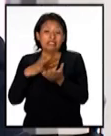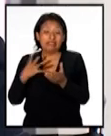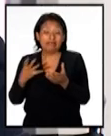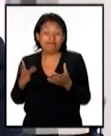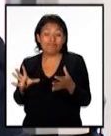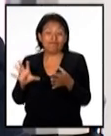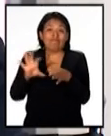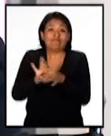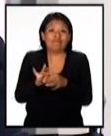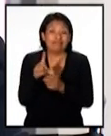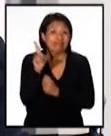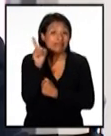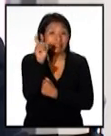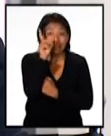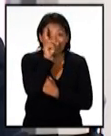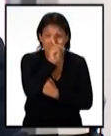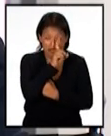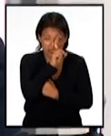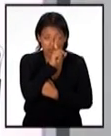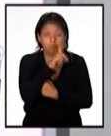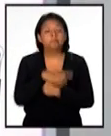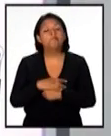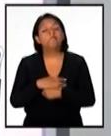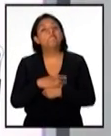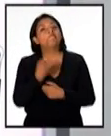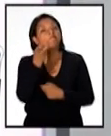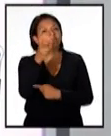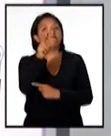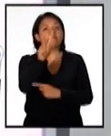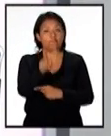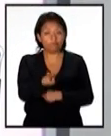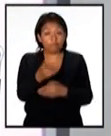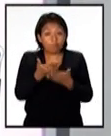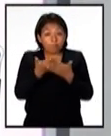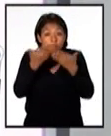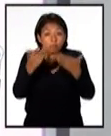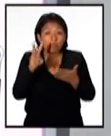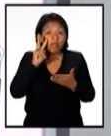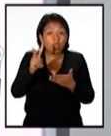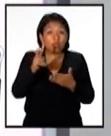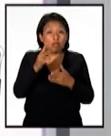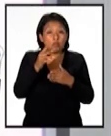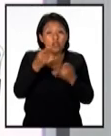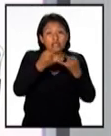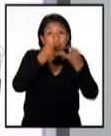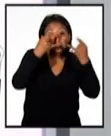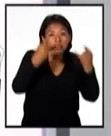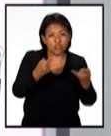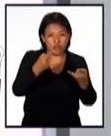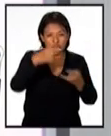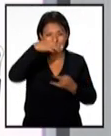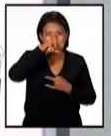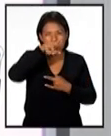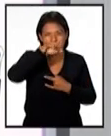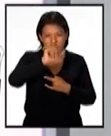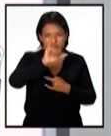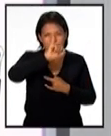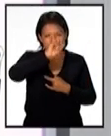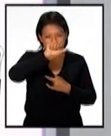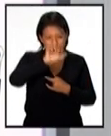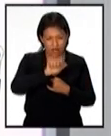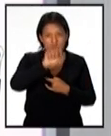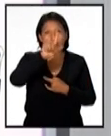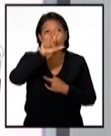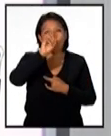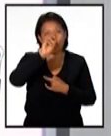para adecuarse a esta sociedad. Así es. Ahora vamos a ver los testimonios de Marisabel Ortega y de Stephanie